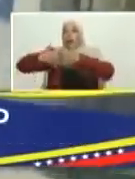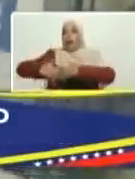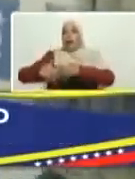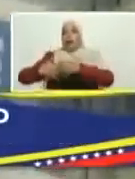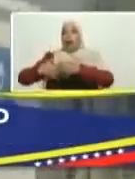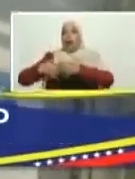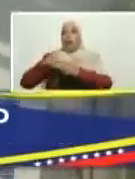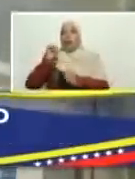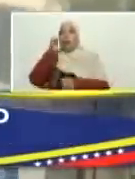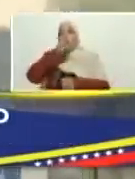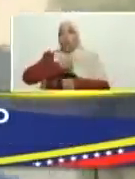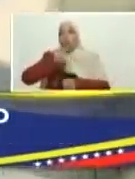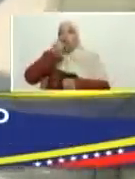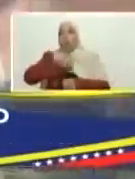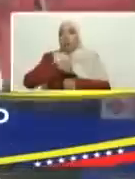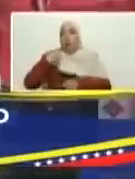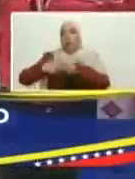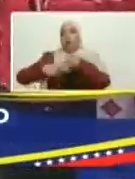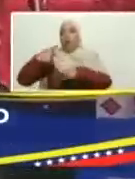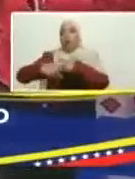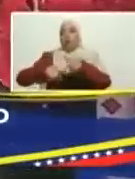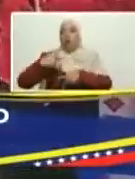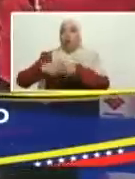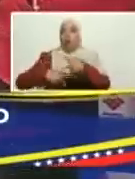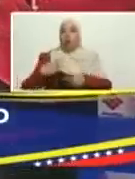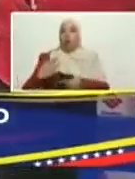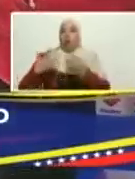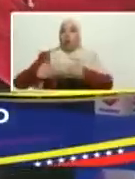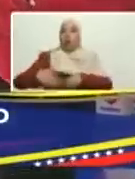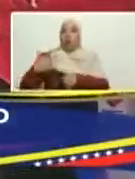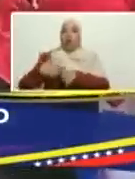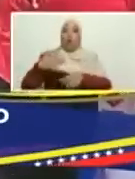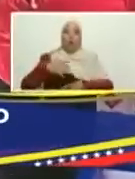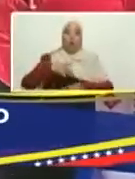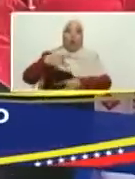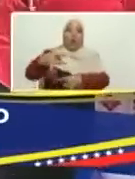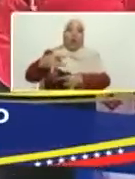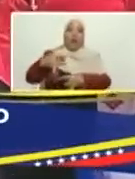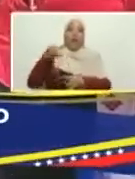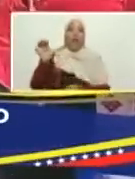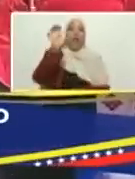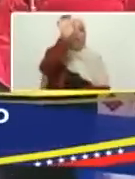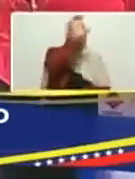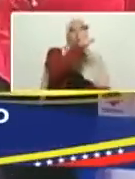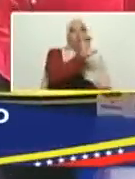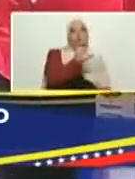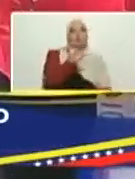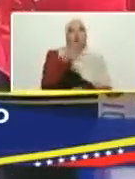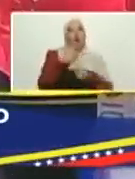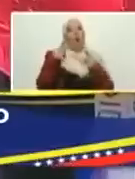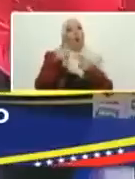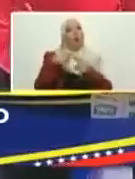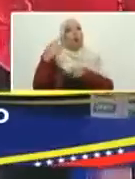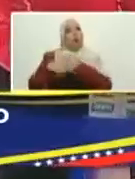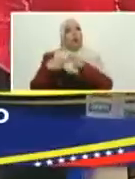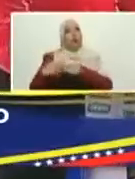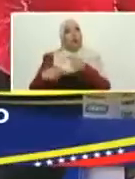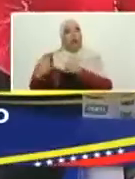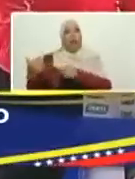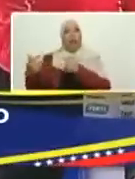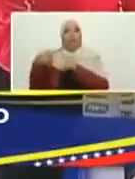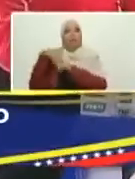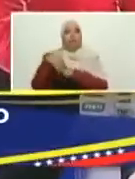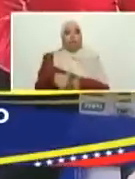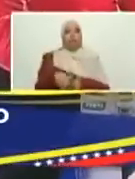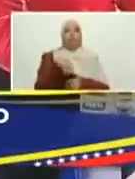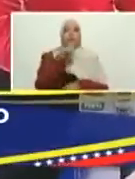sometida antes de la revolución a los intereses transnacionales, luego con la llegada de la revolución de los ataques